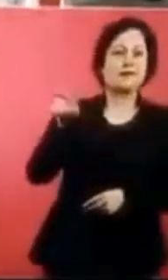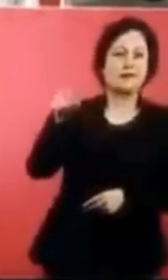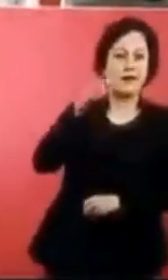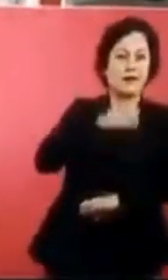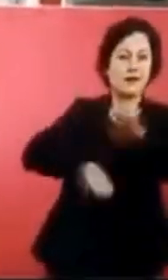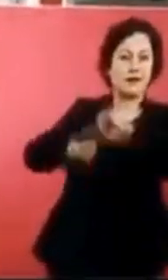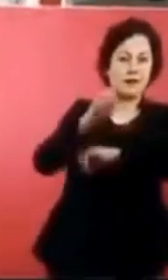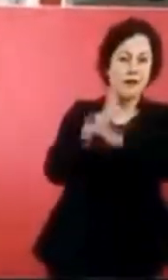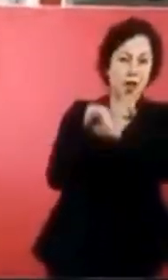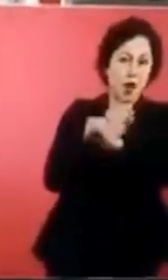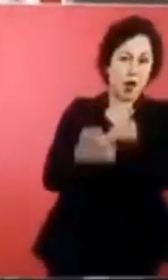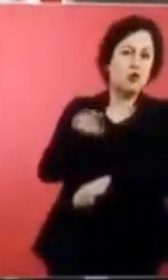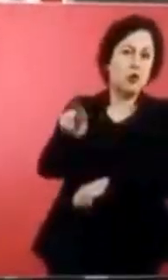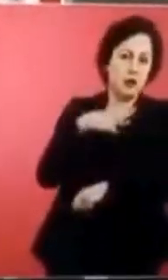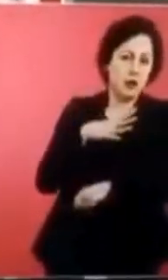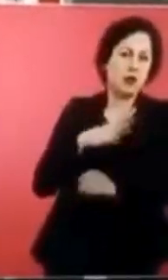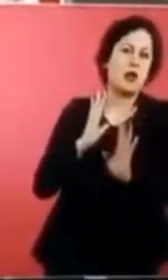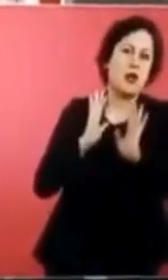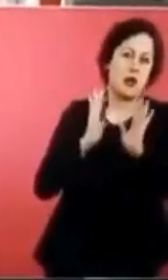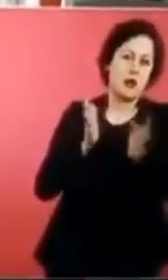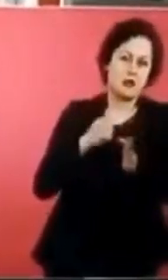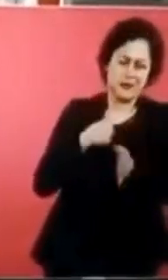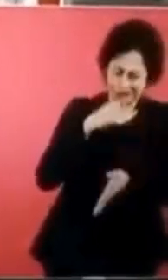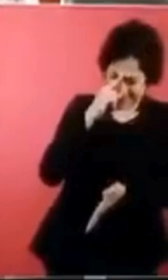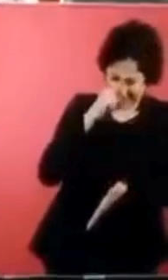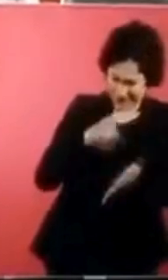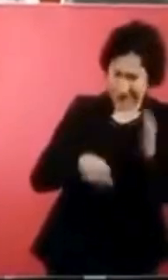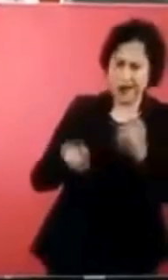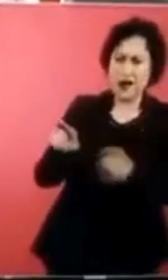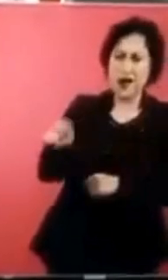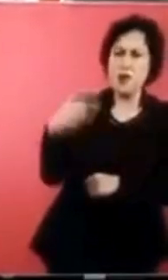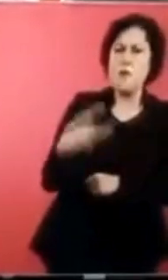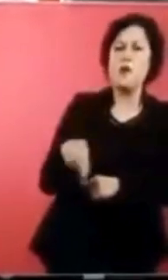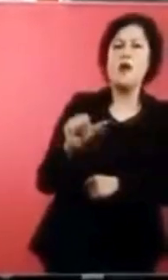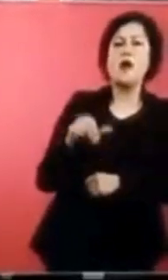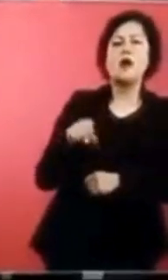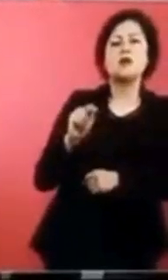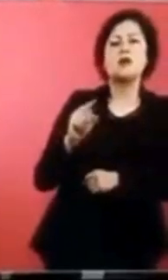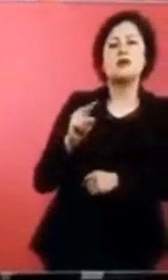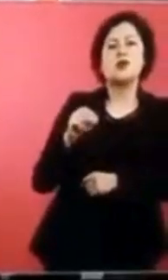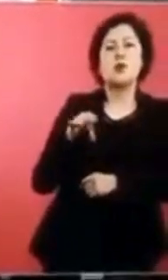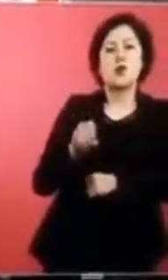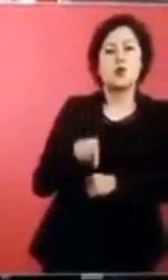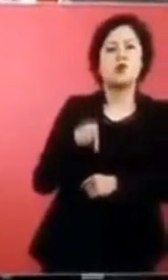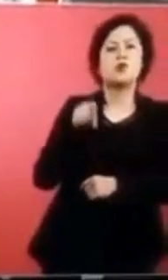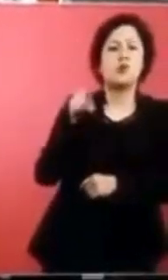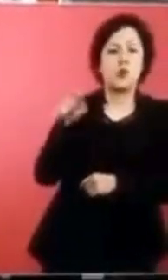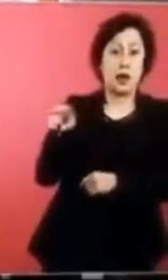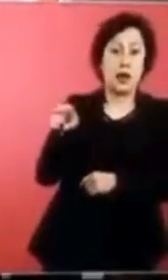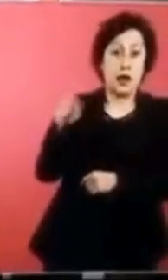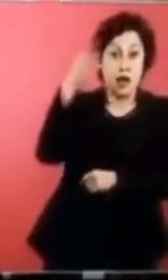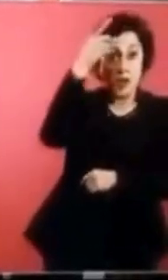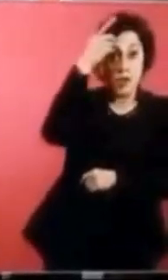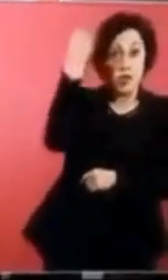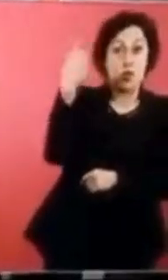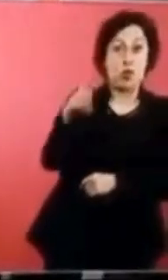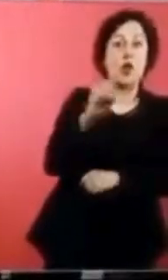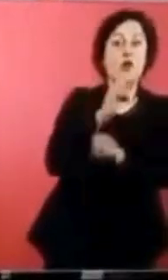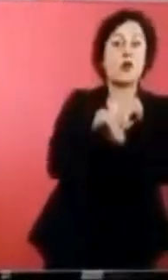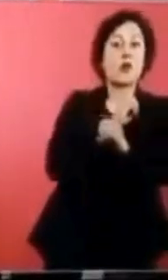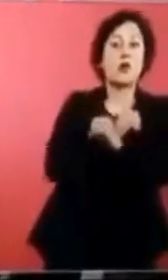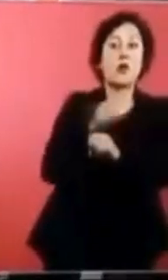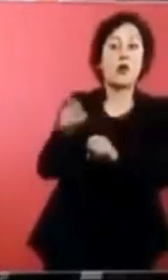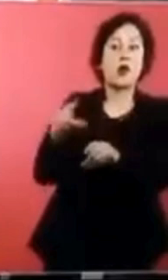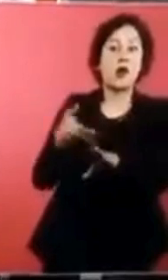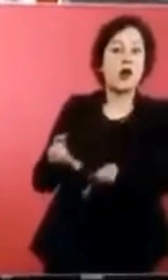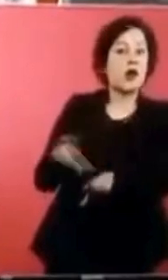oxo Antonio creo que se llama Fernández de los ox debían como